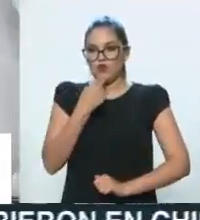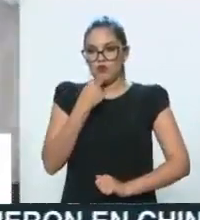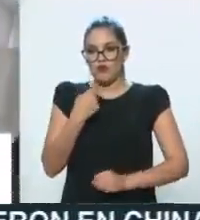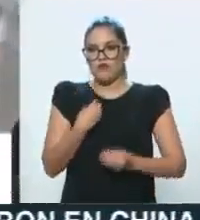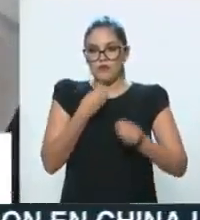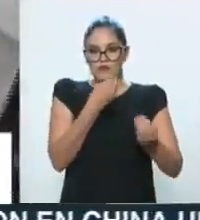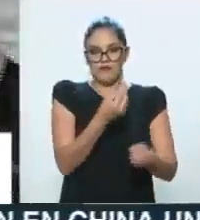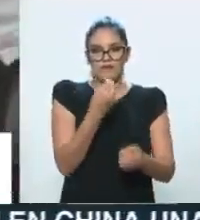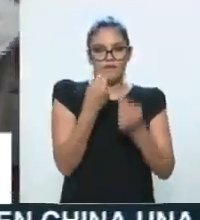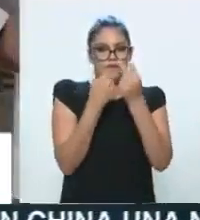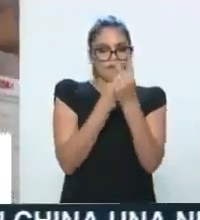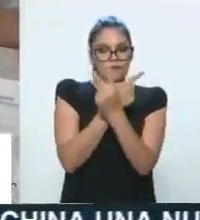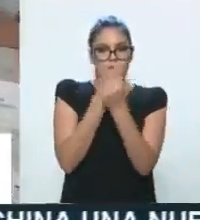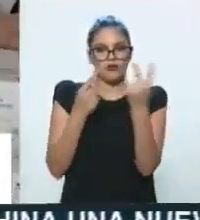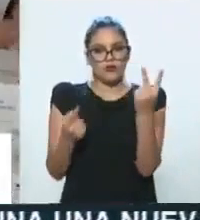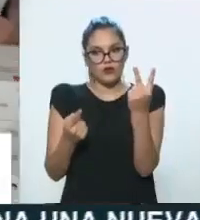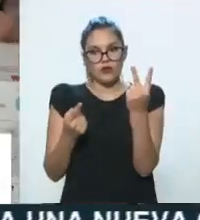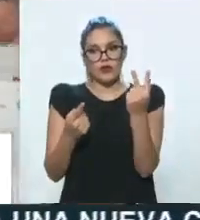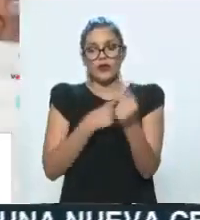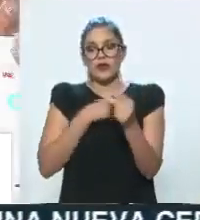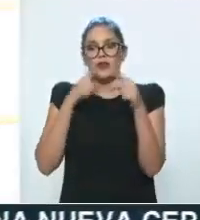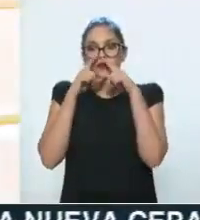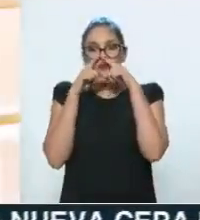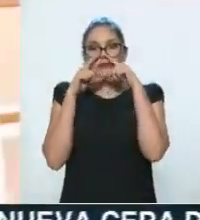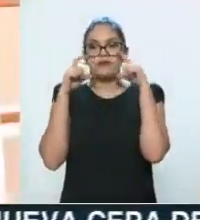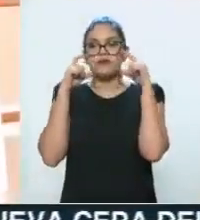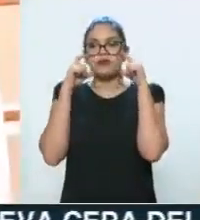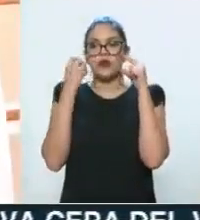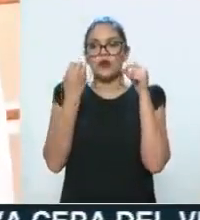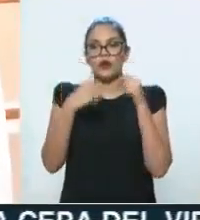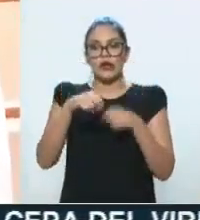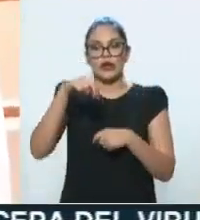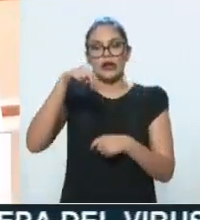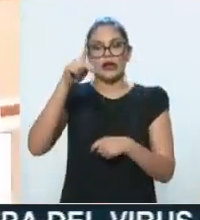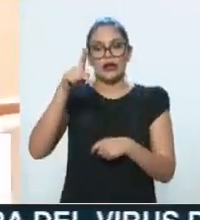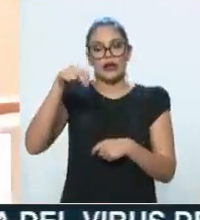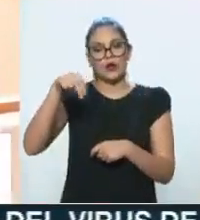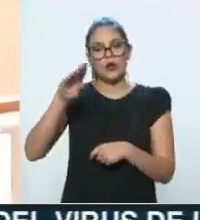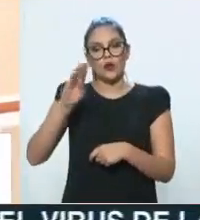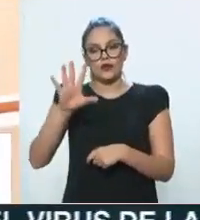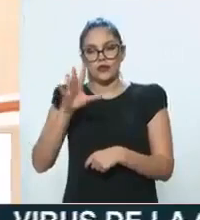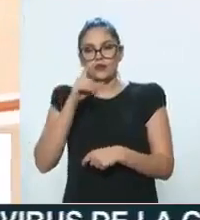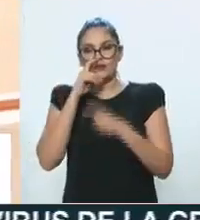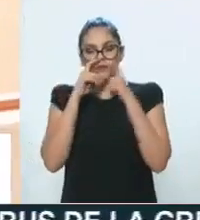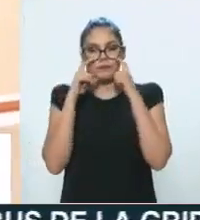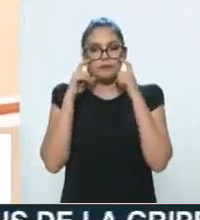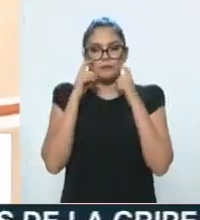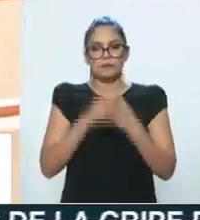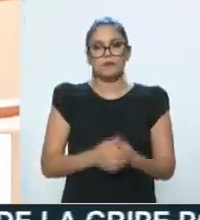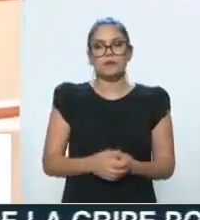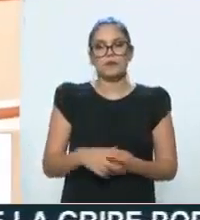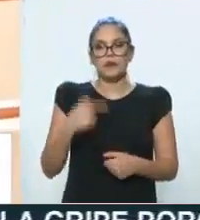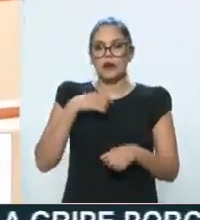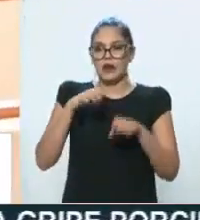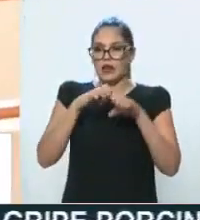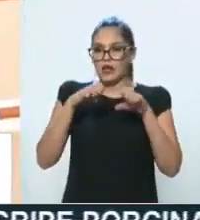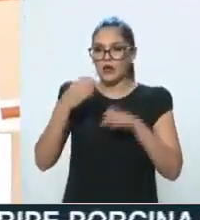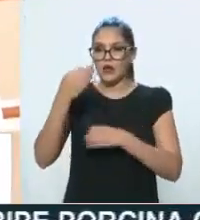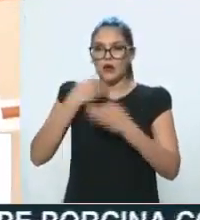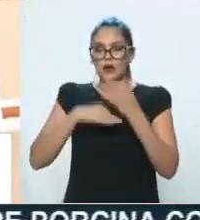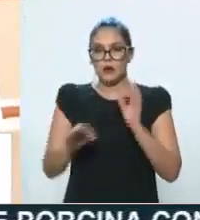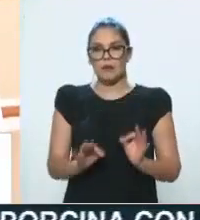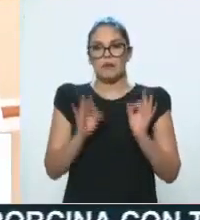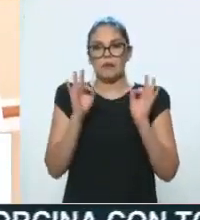Ok. Tienen que portar N95. Vestidos, como ustedes están proporcionando el equipo, nuestro personal médico está